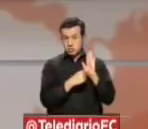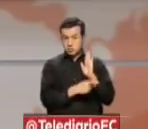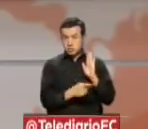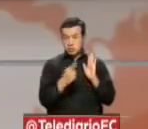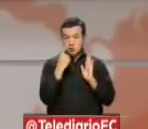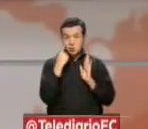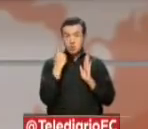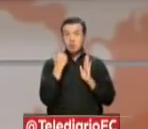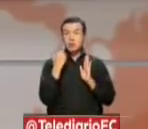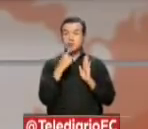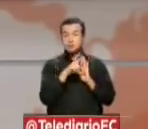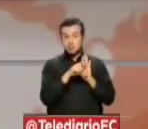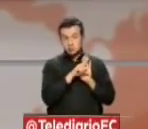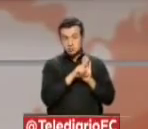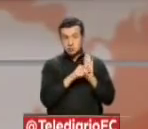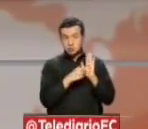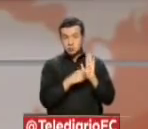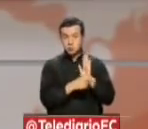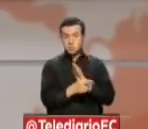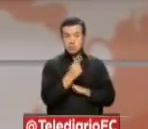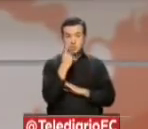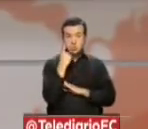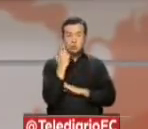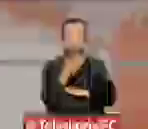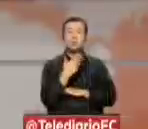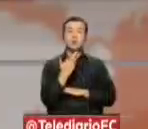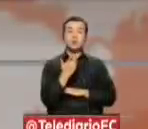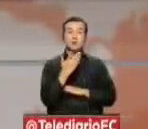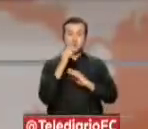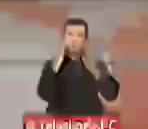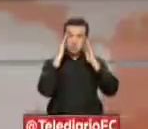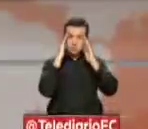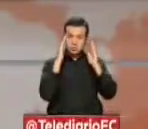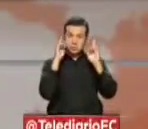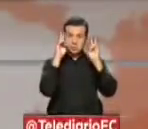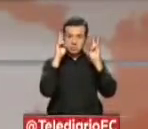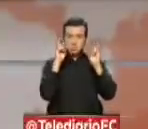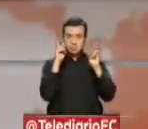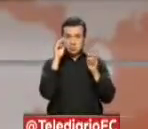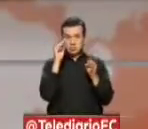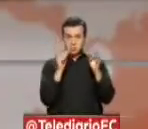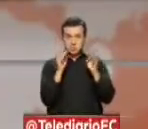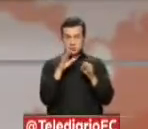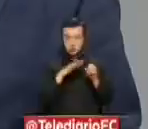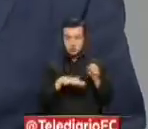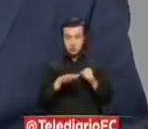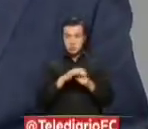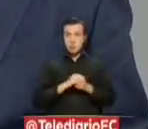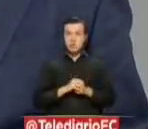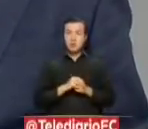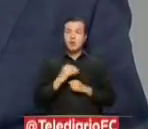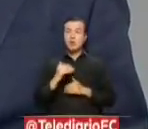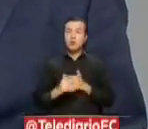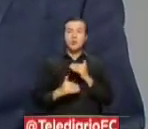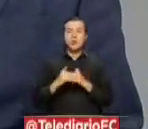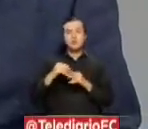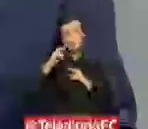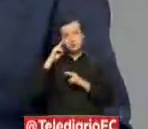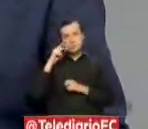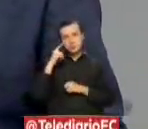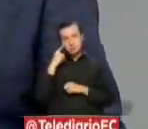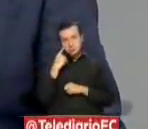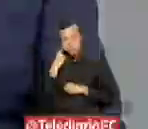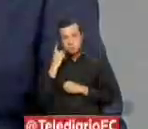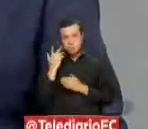que ver absolutamente en nada con lo que atiene al tema de la función jurisdiccional. Bueno, para el proceso de investigación y